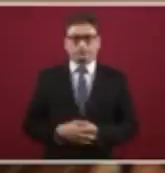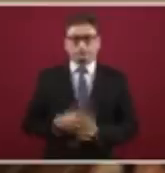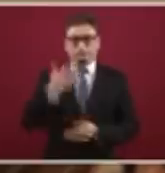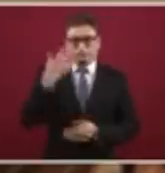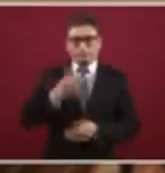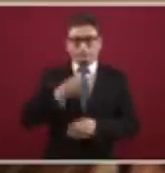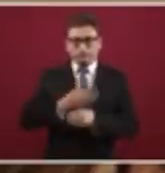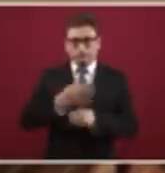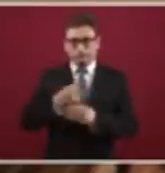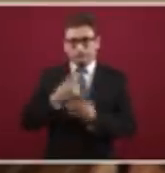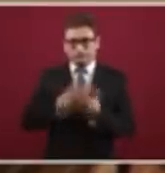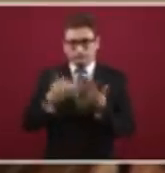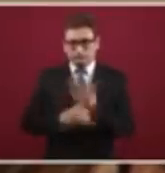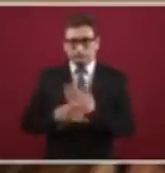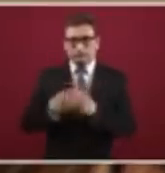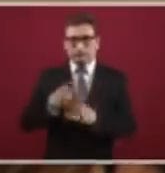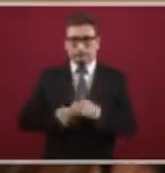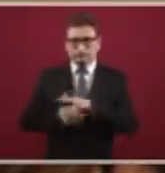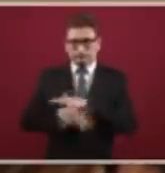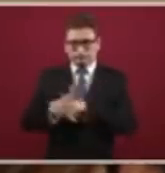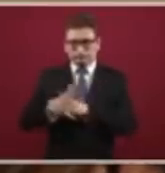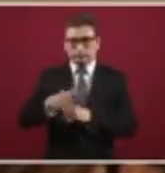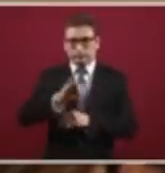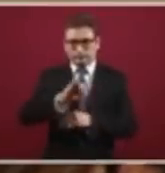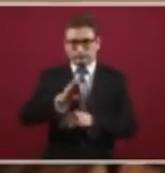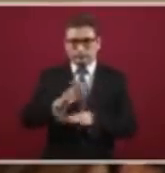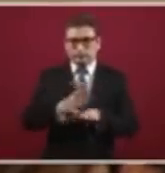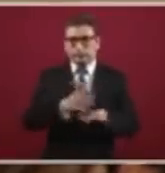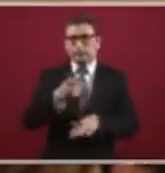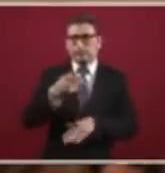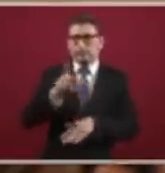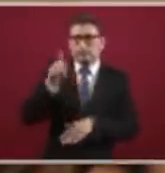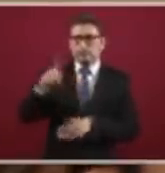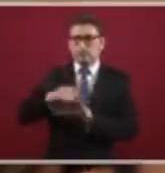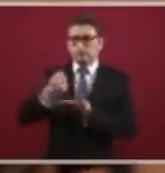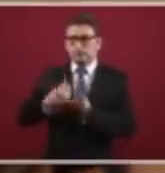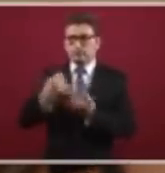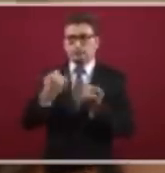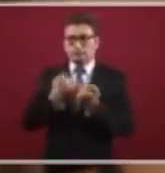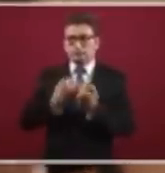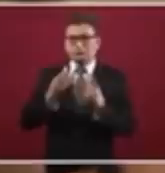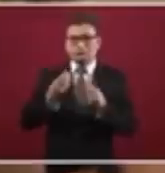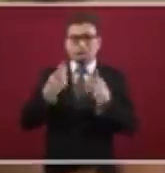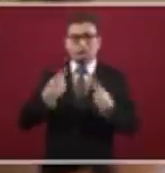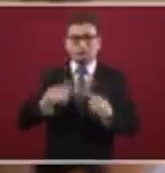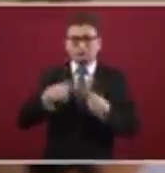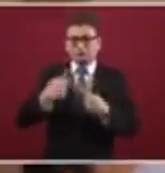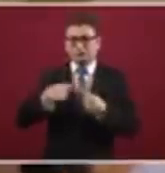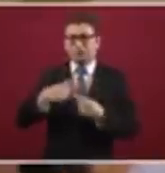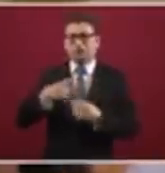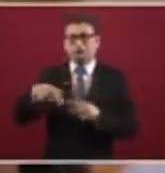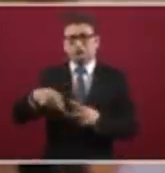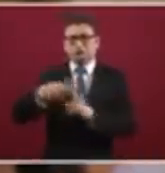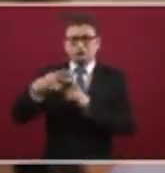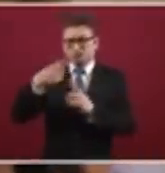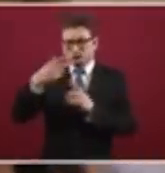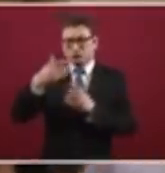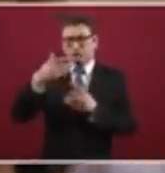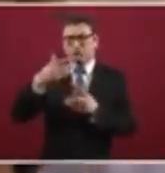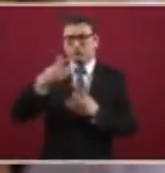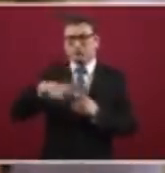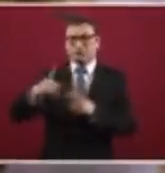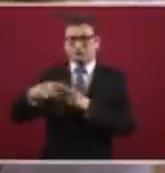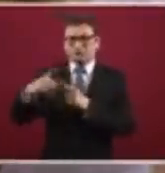ayotzinapa pero en tamaulipas tenemos miles de desaparecidos qué pasa con esta situación de tamaulipas